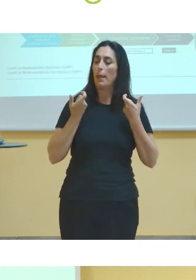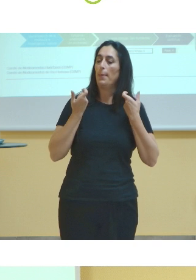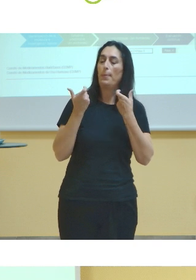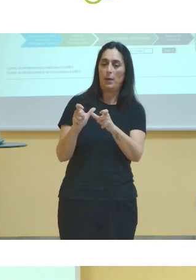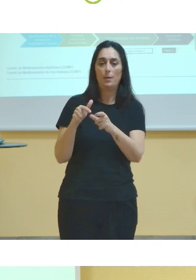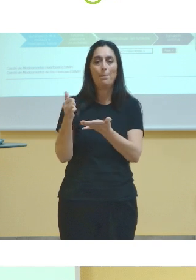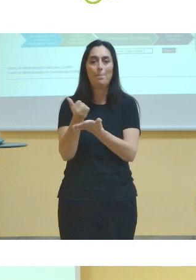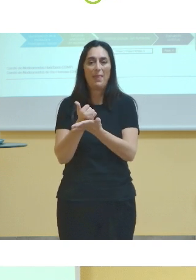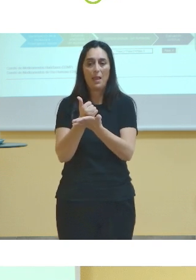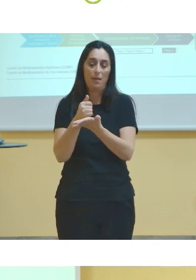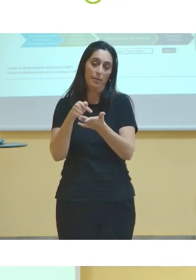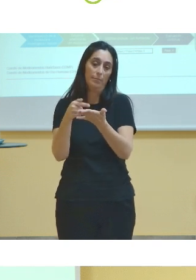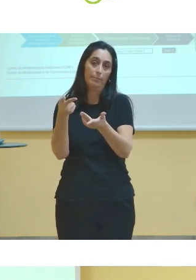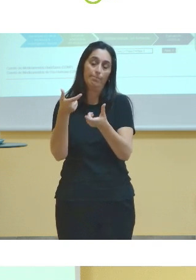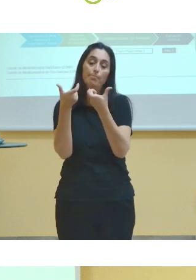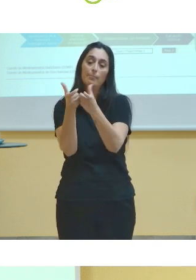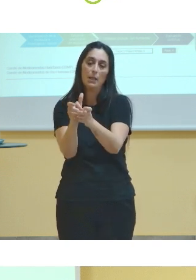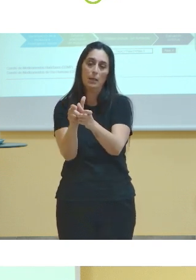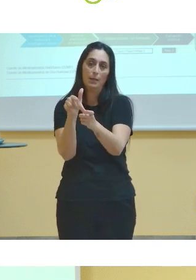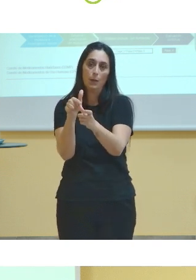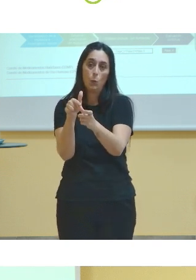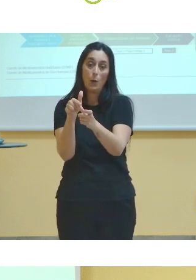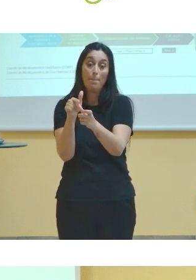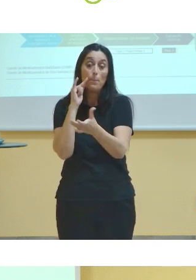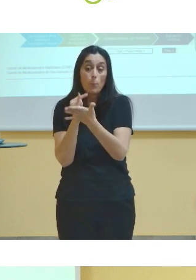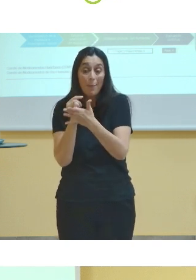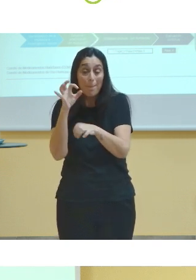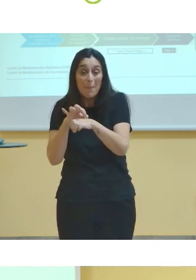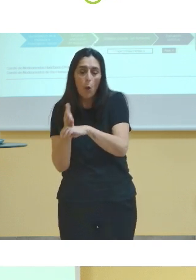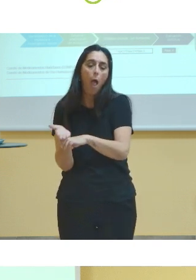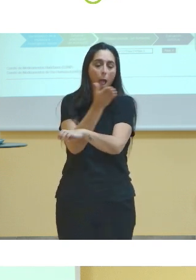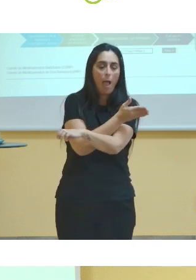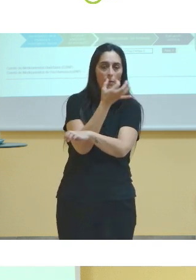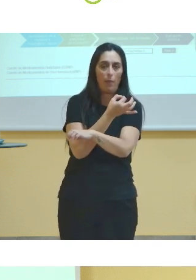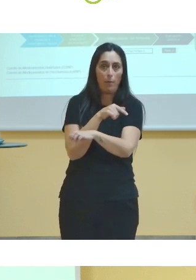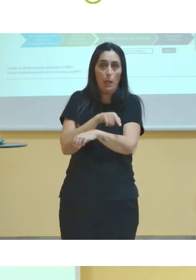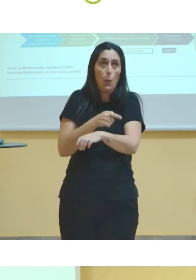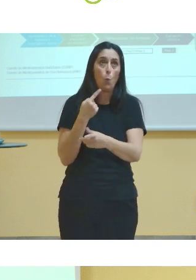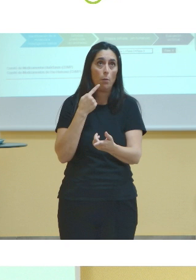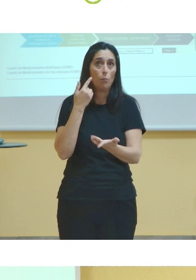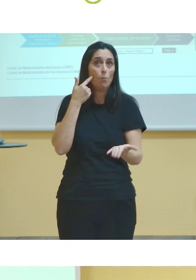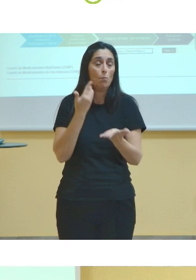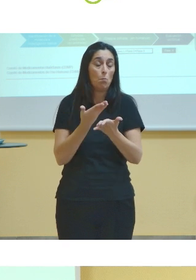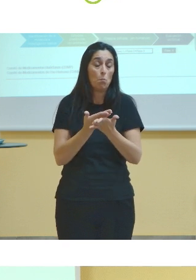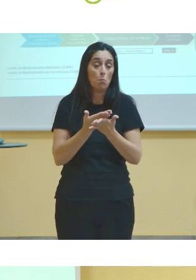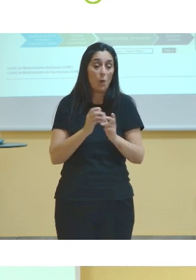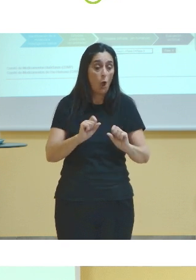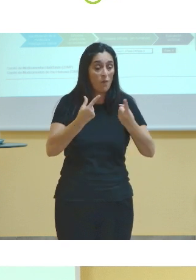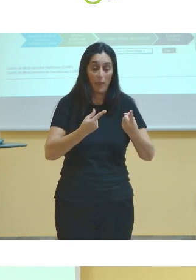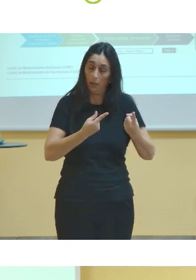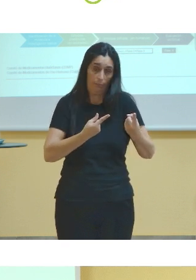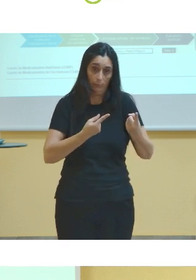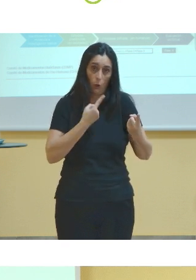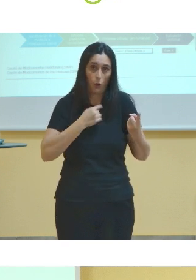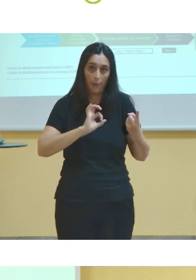tiene que ser previa al ensayo clínico, ¿no?, que no te da nada, no te garantiza nada, pero bueno, luego